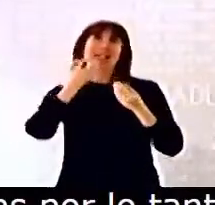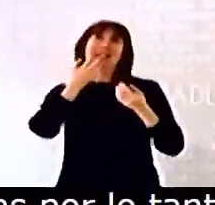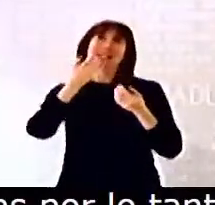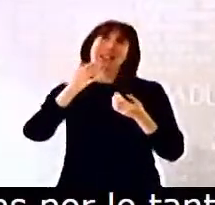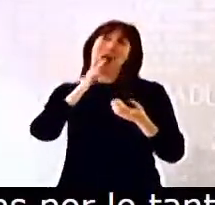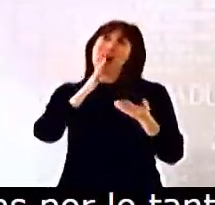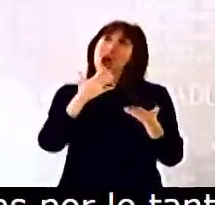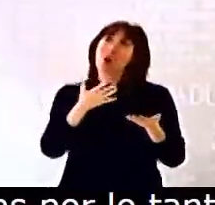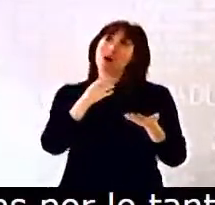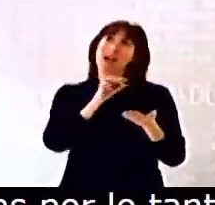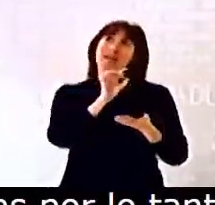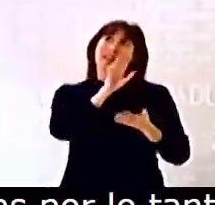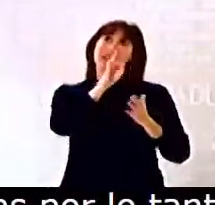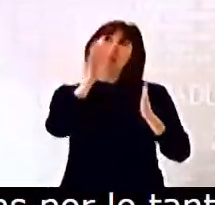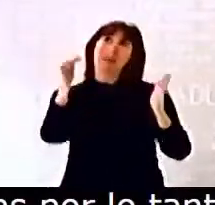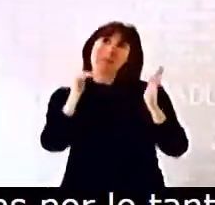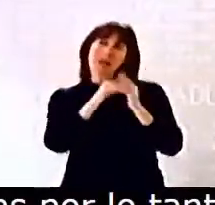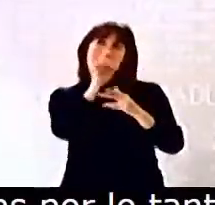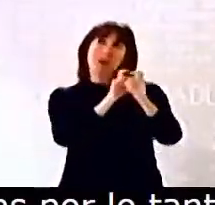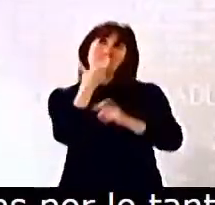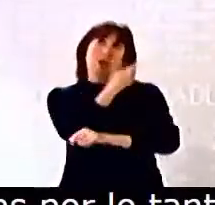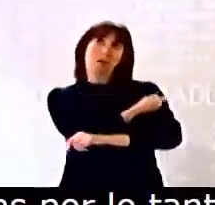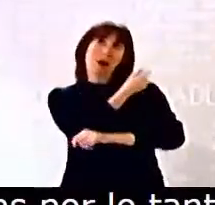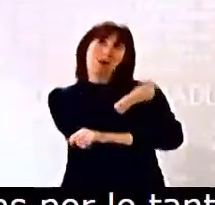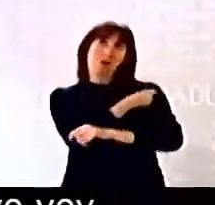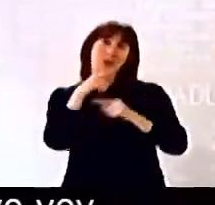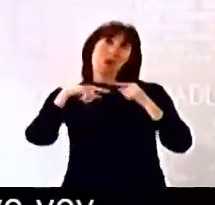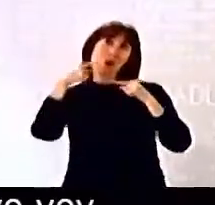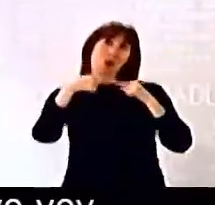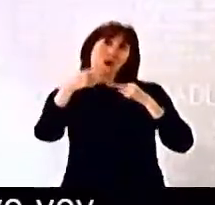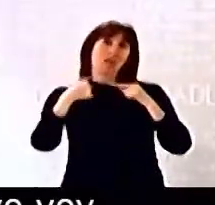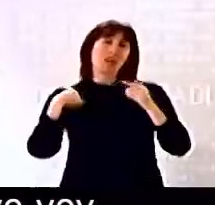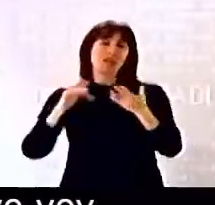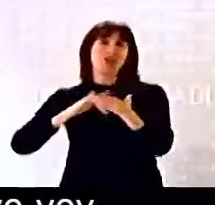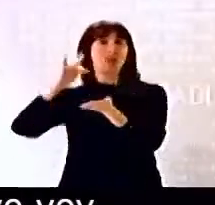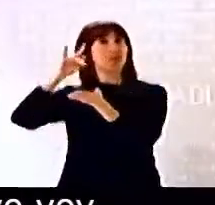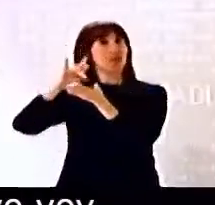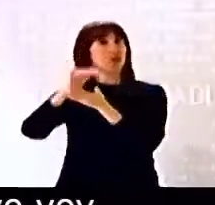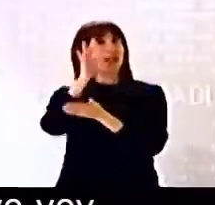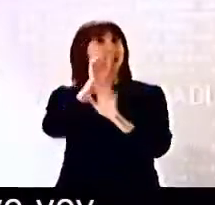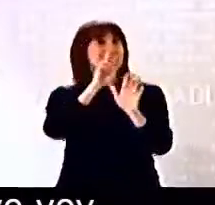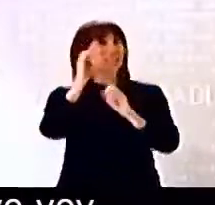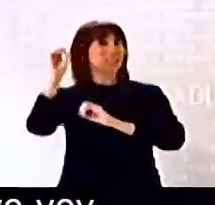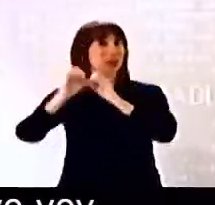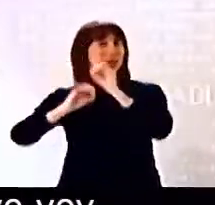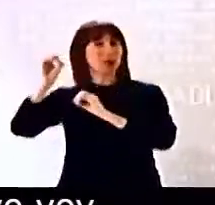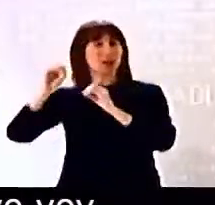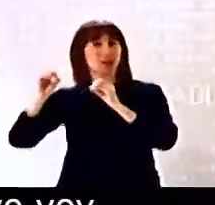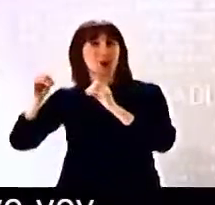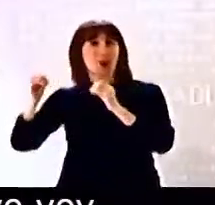voy vacunando 3.000 al día, voy a llegar a vacunar al 70% en verano.